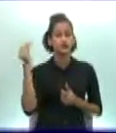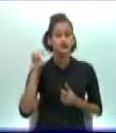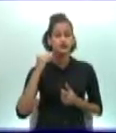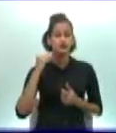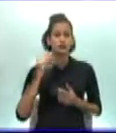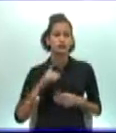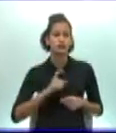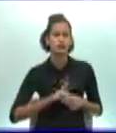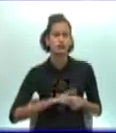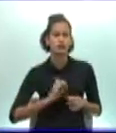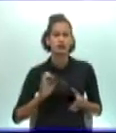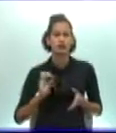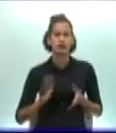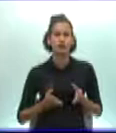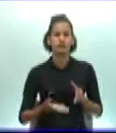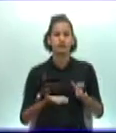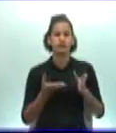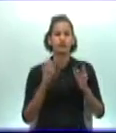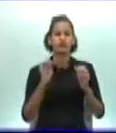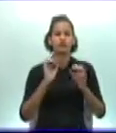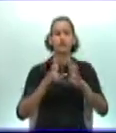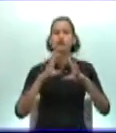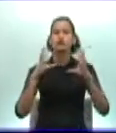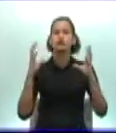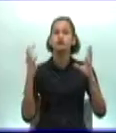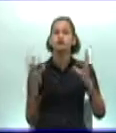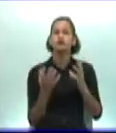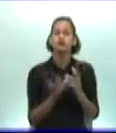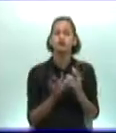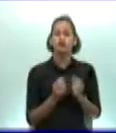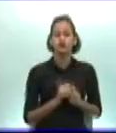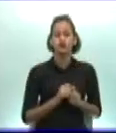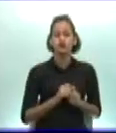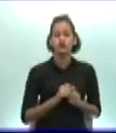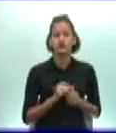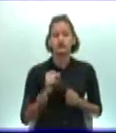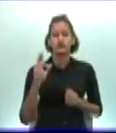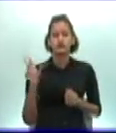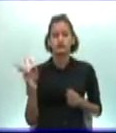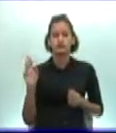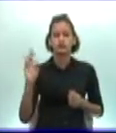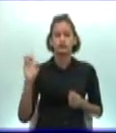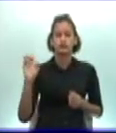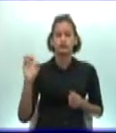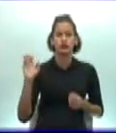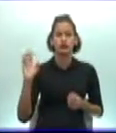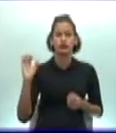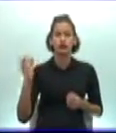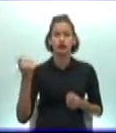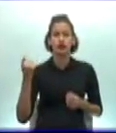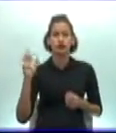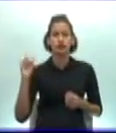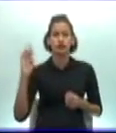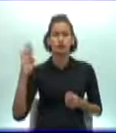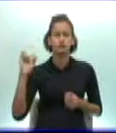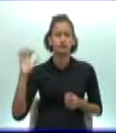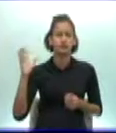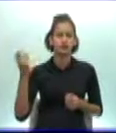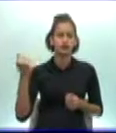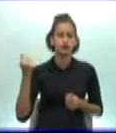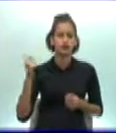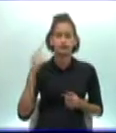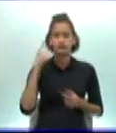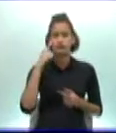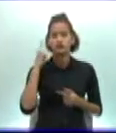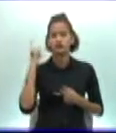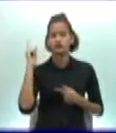Tierra comprende varias eras: precámbrica, paleozoica, mesozoica y cenozoica. Cada una